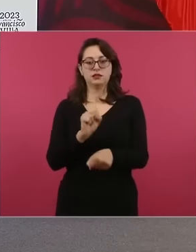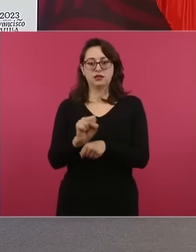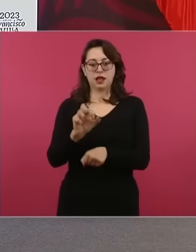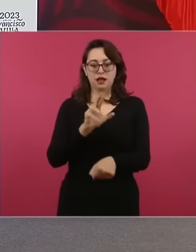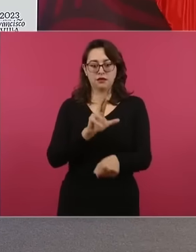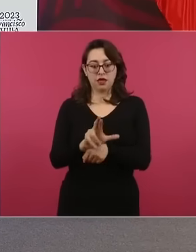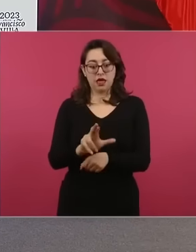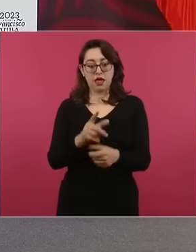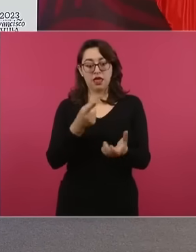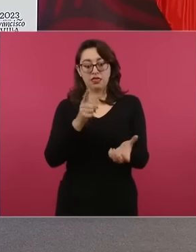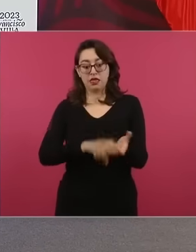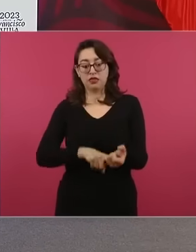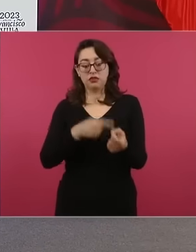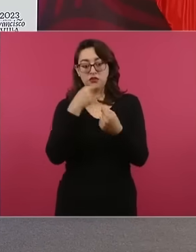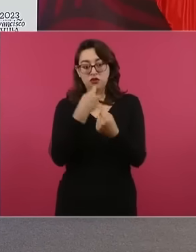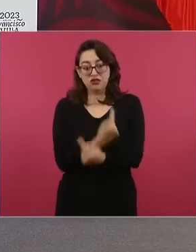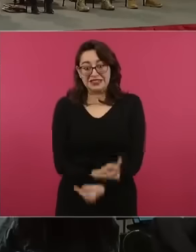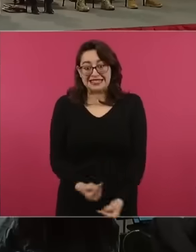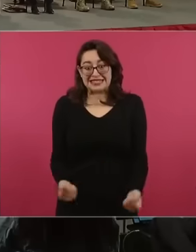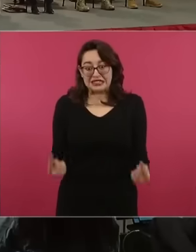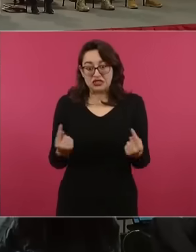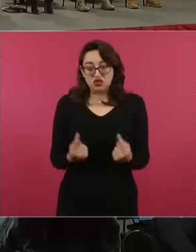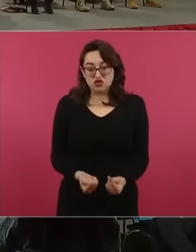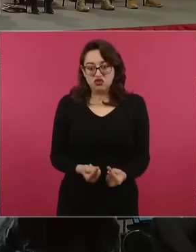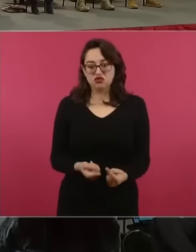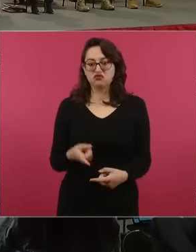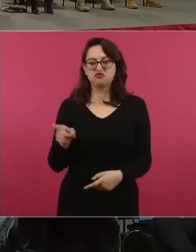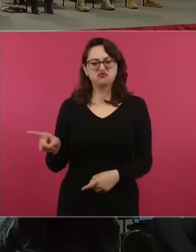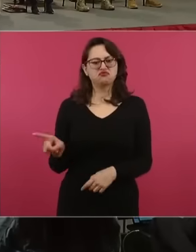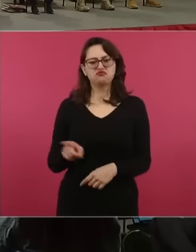eran niñas niños y adolescentes adelante